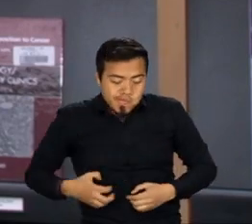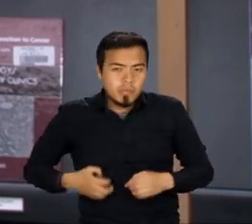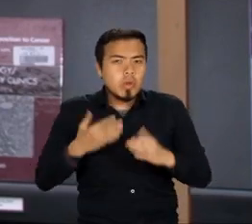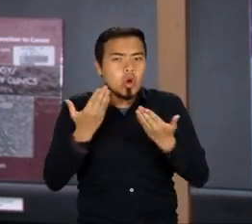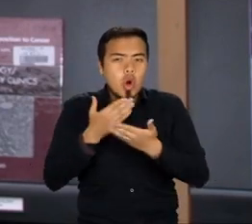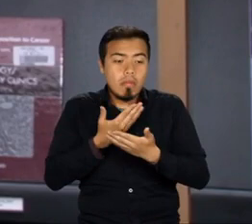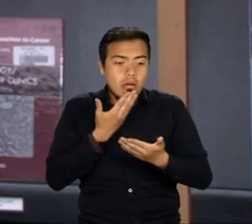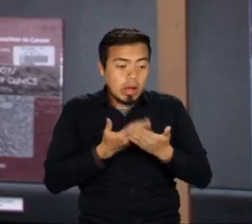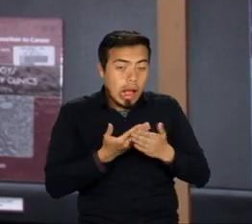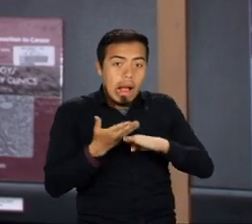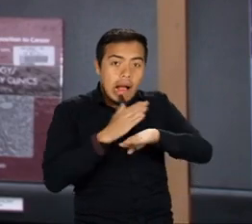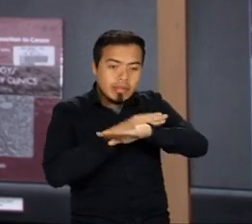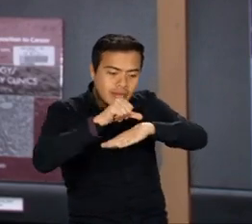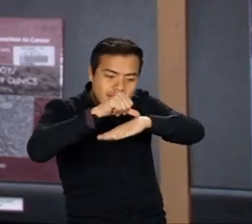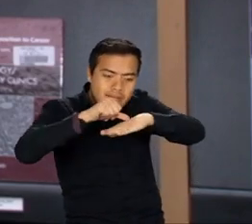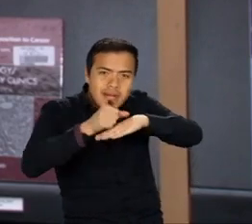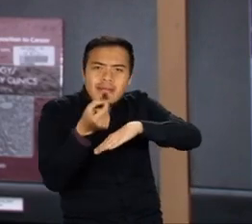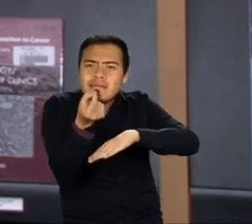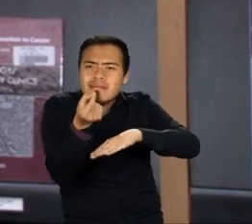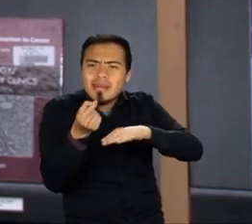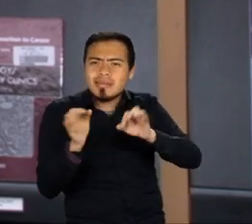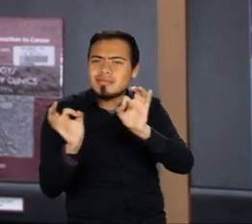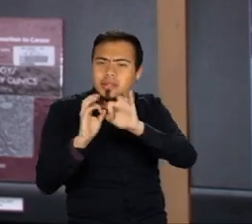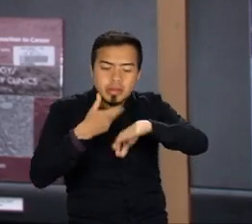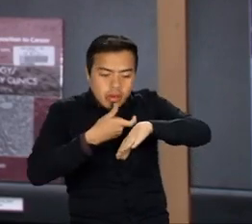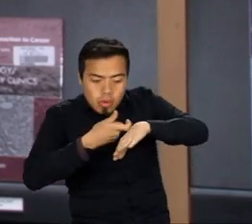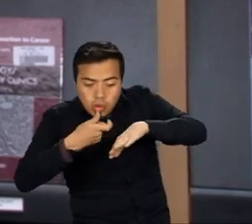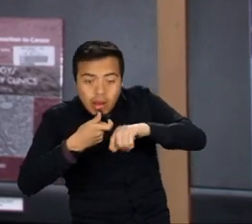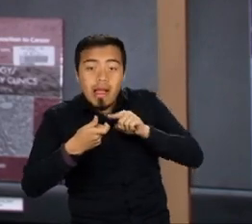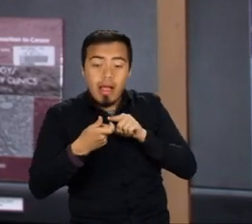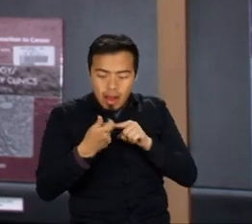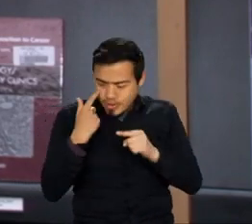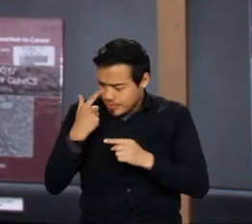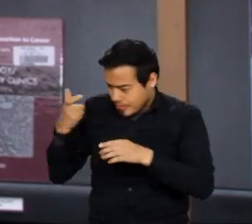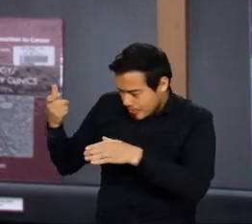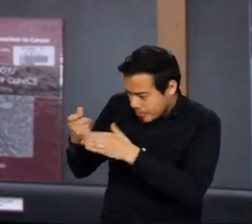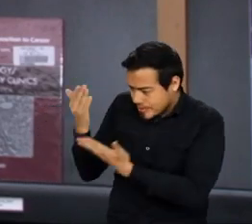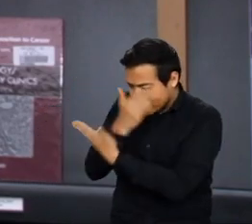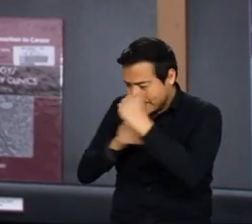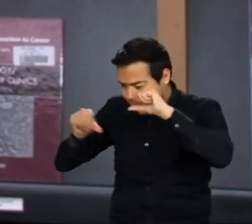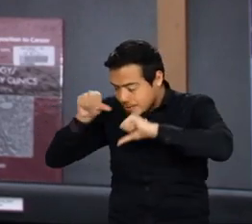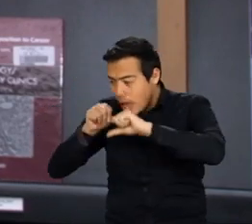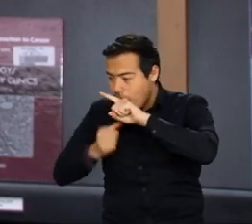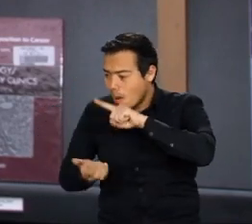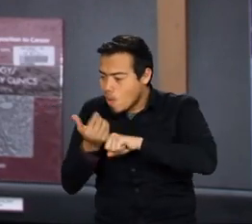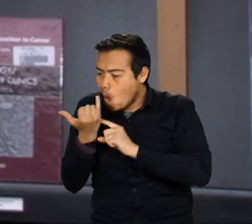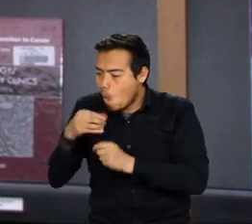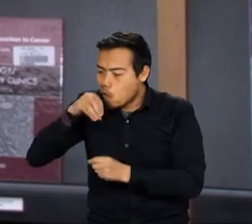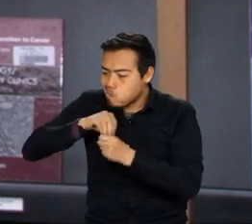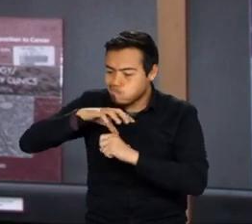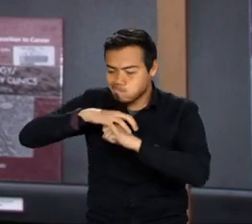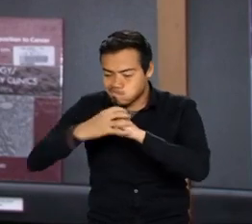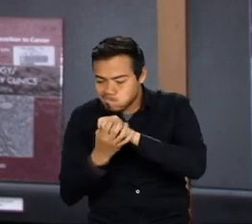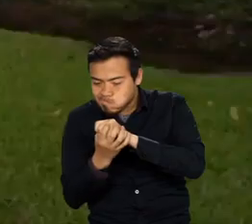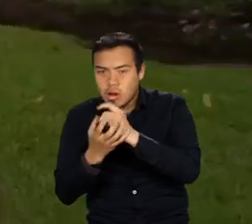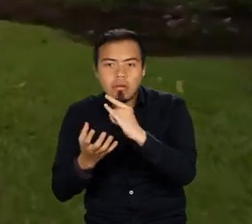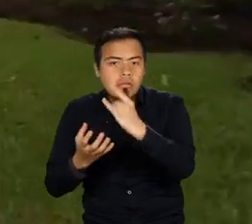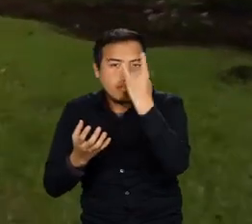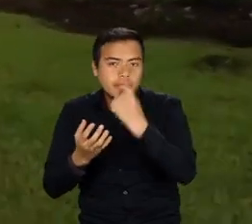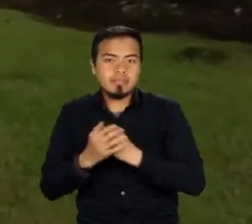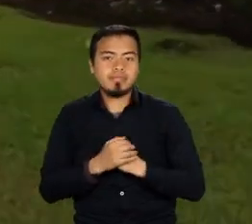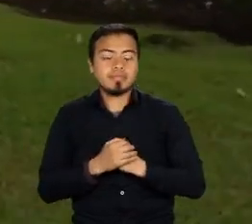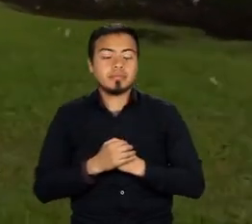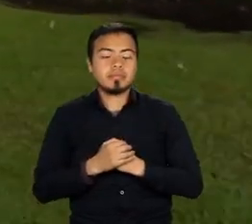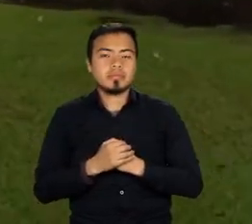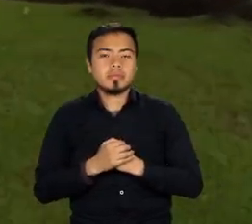biopsia nos ayuda a hacer el diagnóstico por patología de cuál es ese tejido que se encontró en esa masa o en ese ganglio.